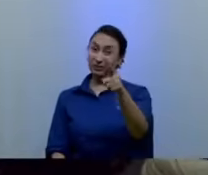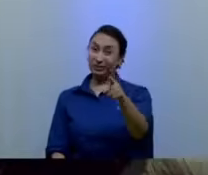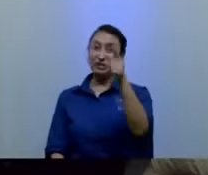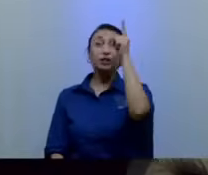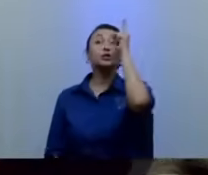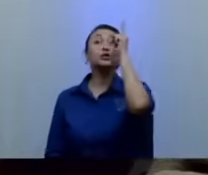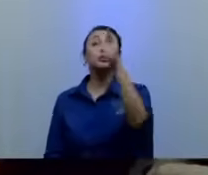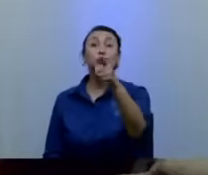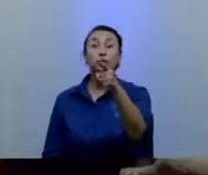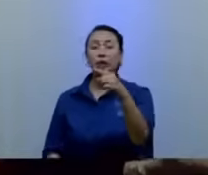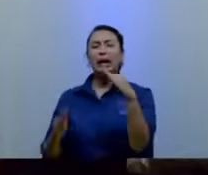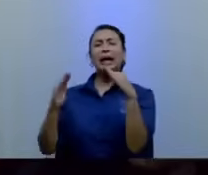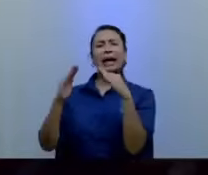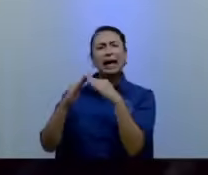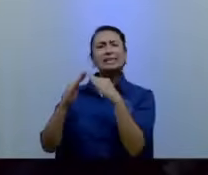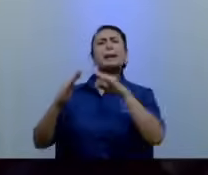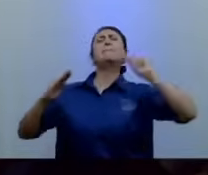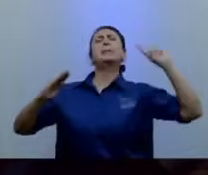tu casa.